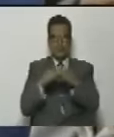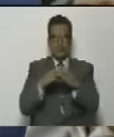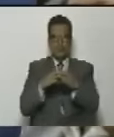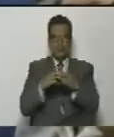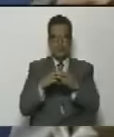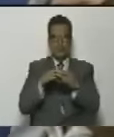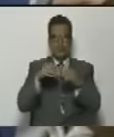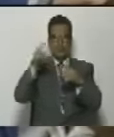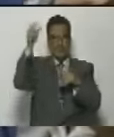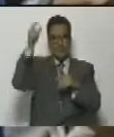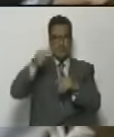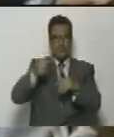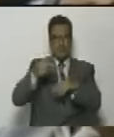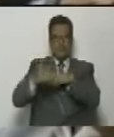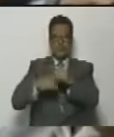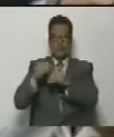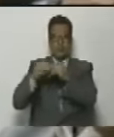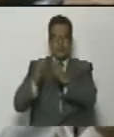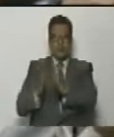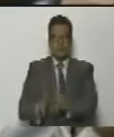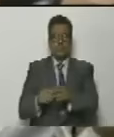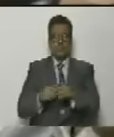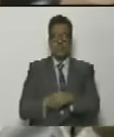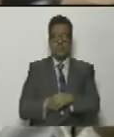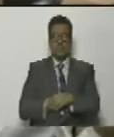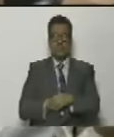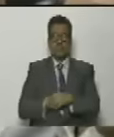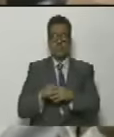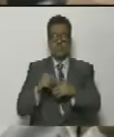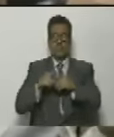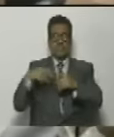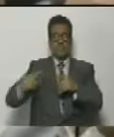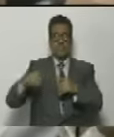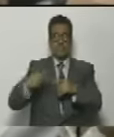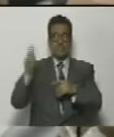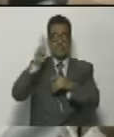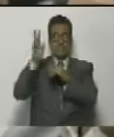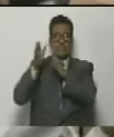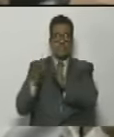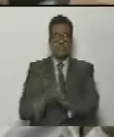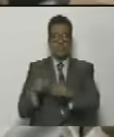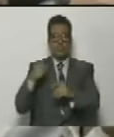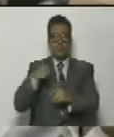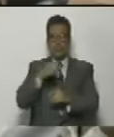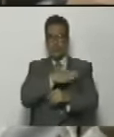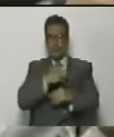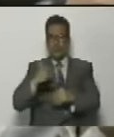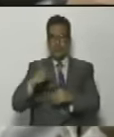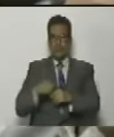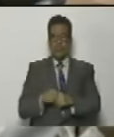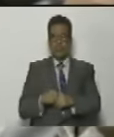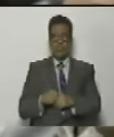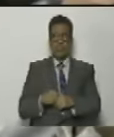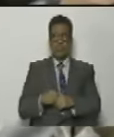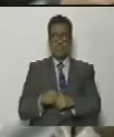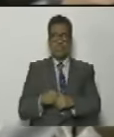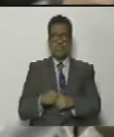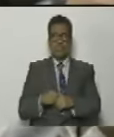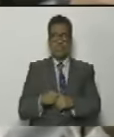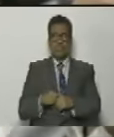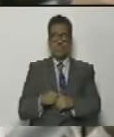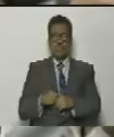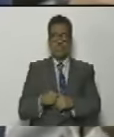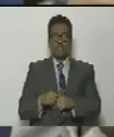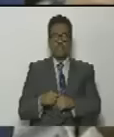fascistas italianos articulados con la extrema derecha venezolana pretendió de una